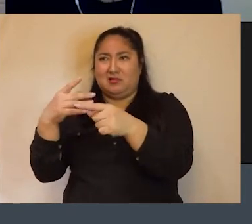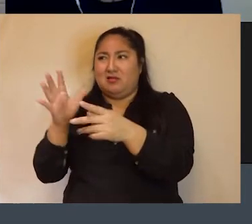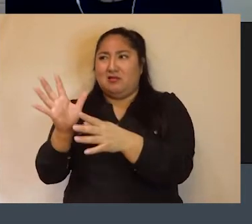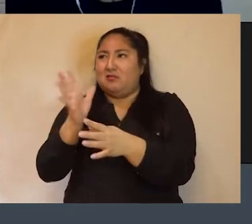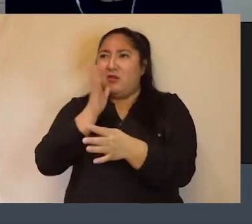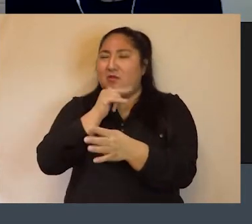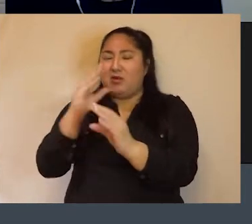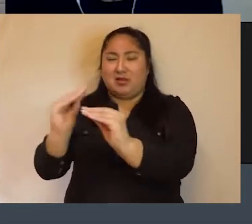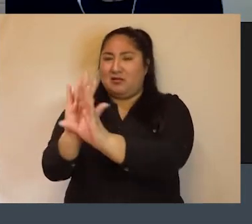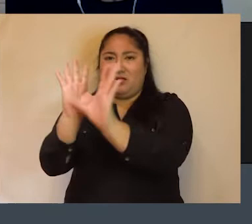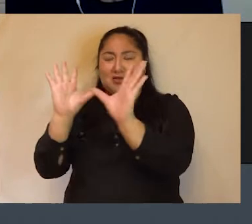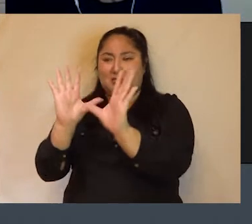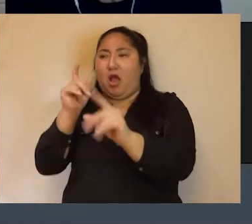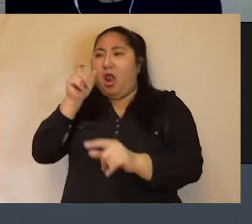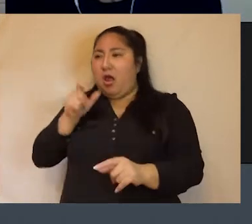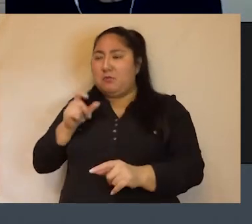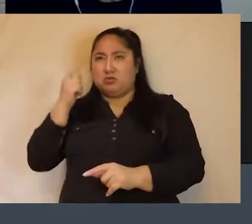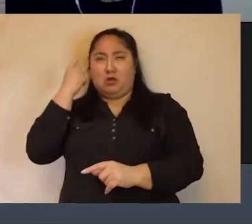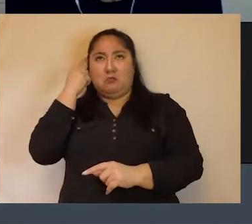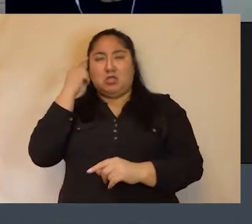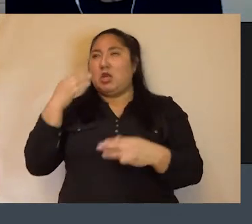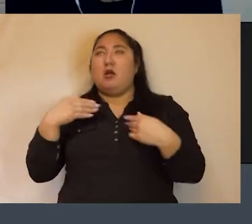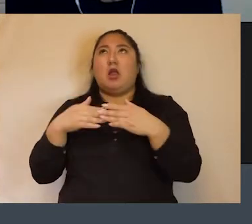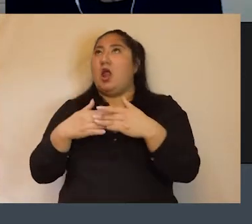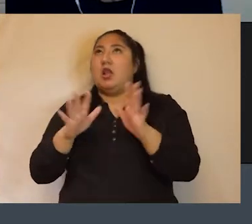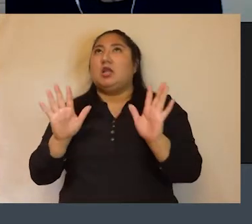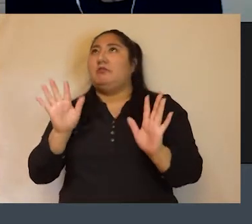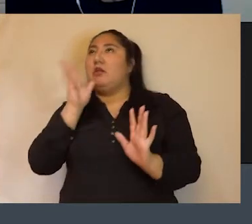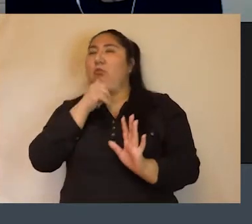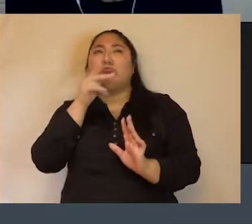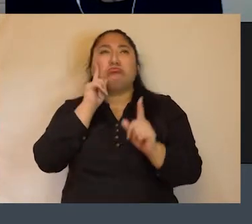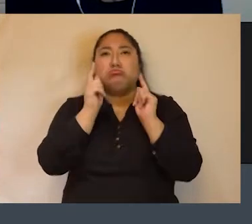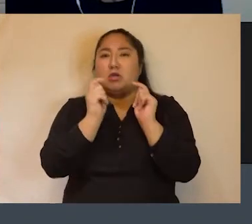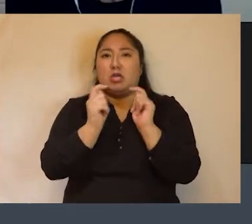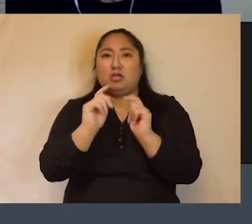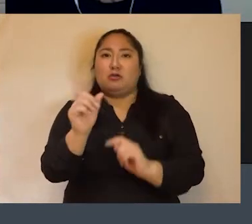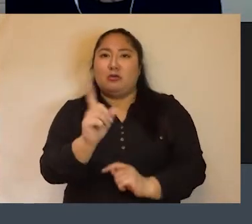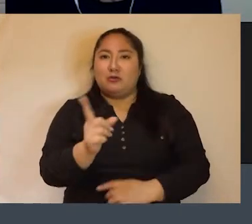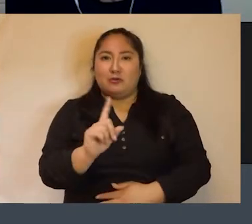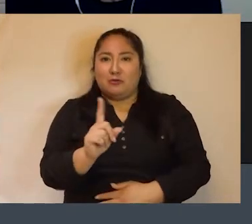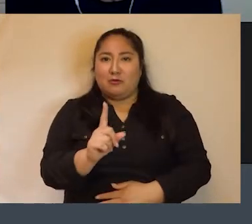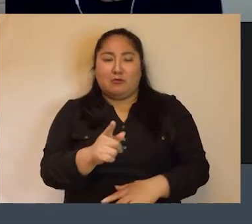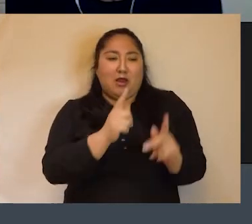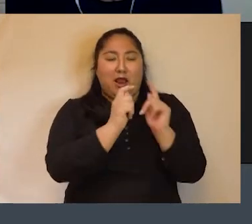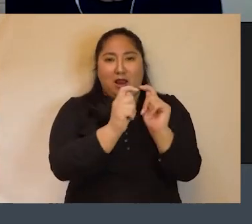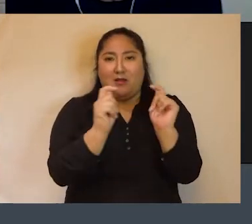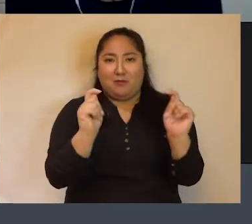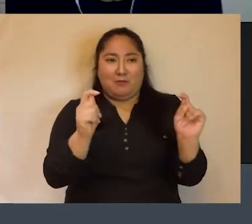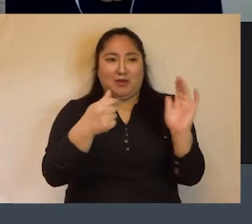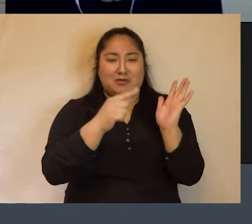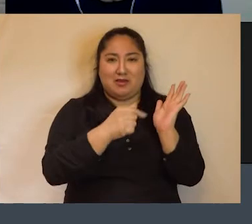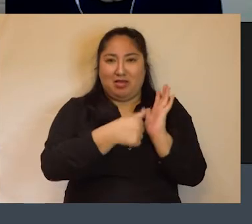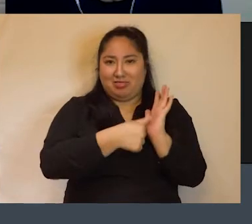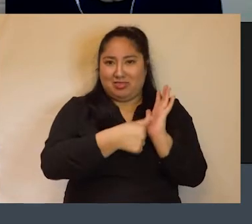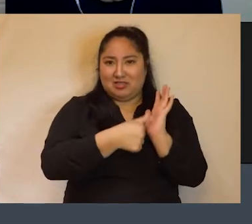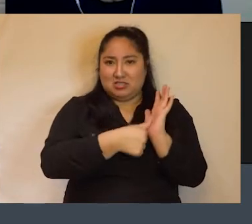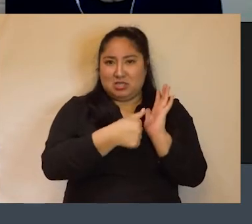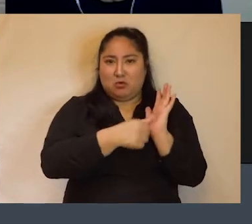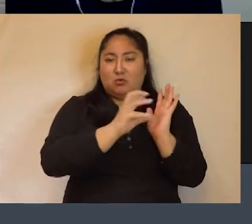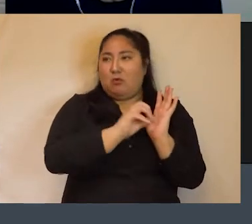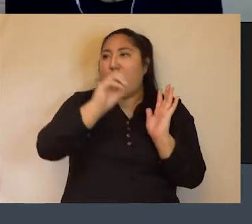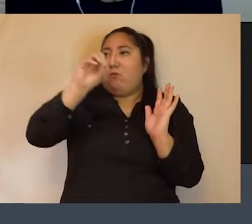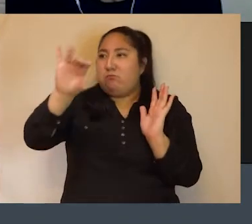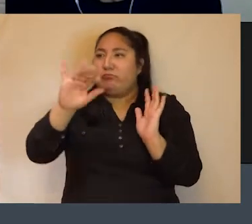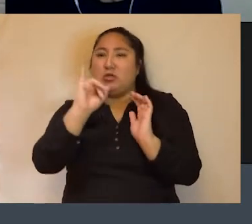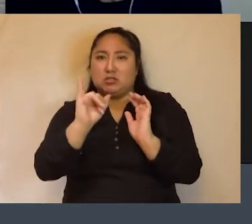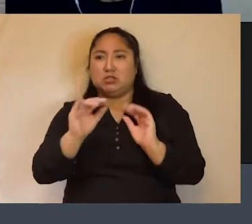fantasma, yo creo una mala percepción, la gente cree que queda libre del riesgo. No es así. Las compañías de seguro le aplican a uno de